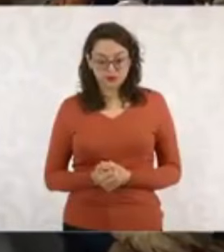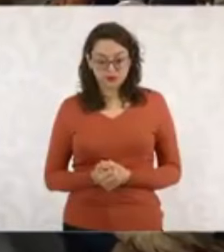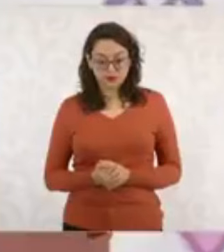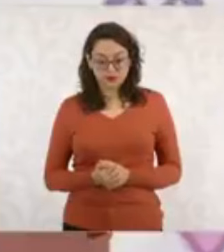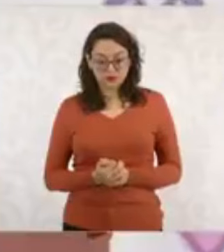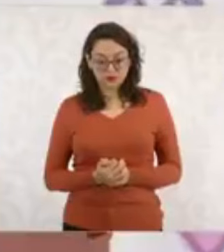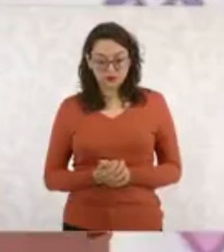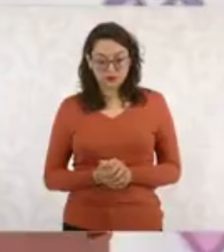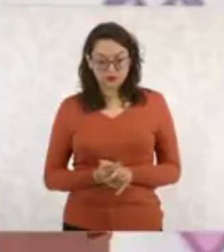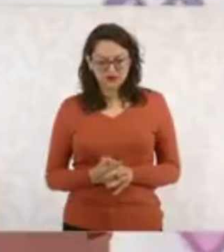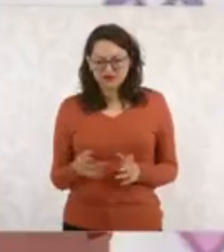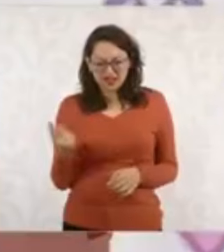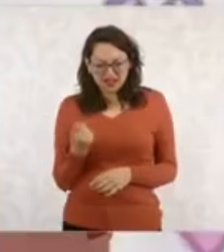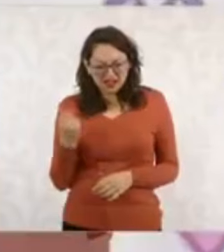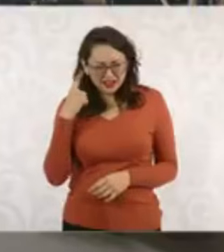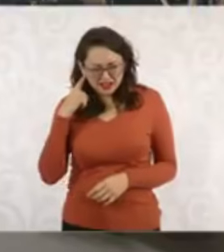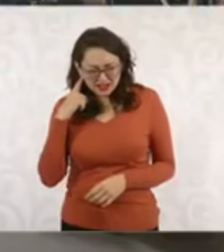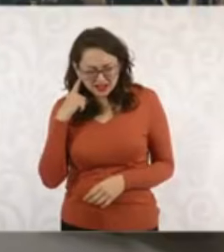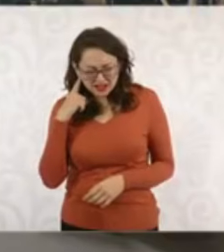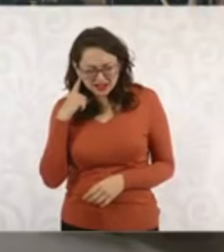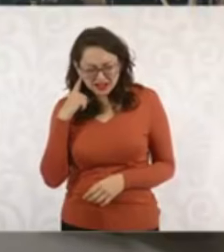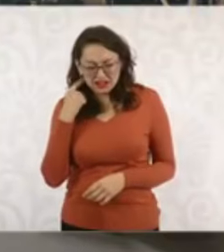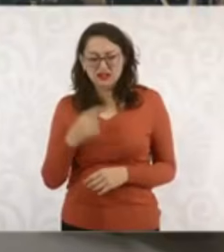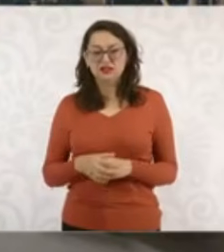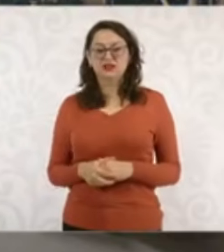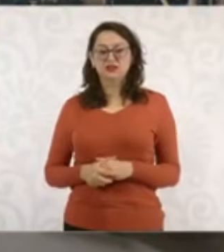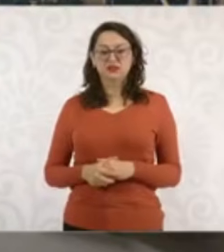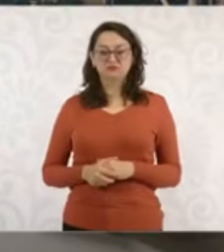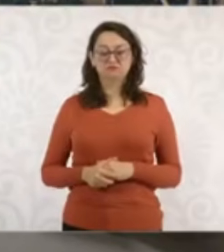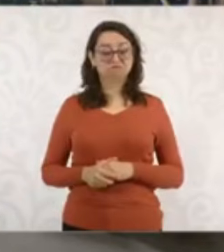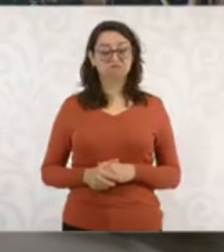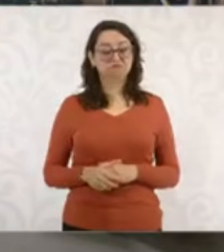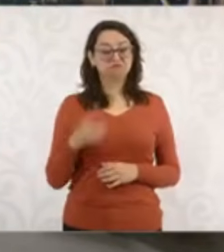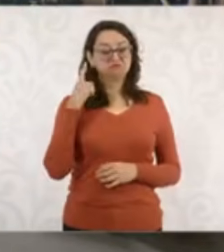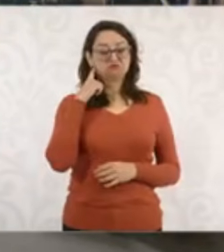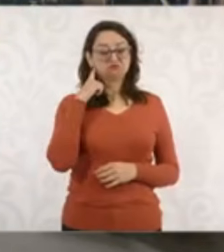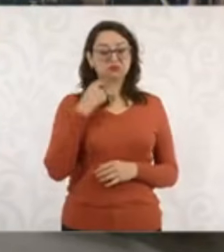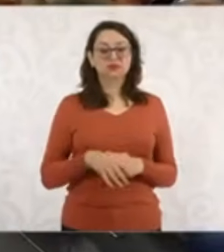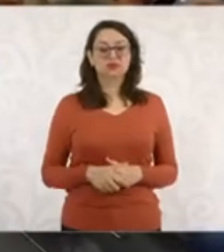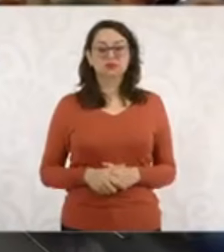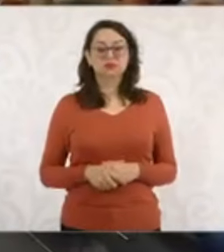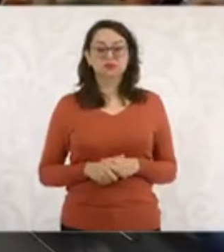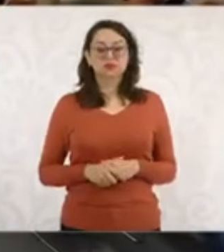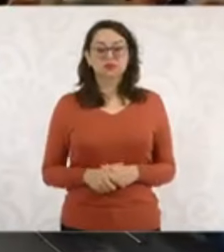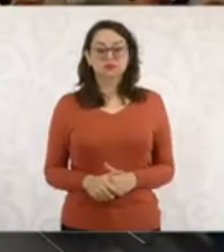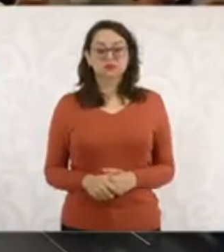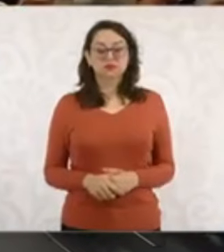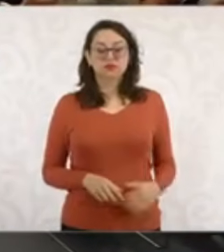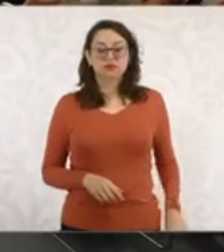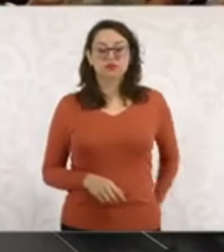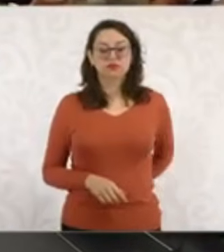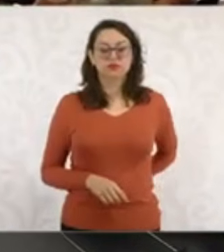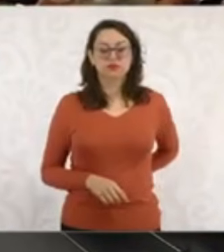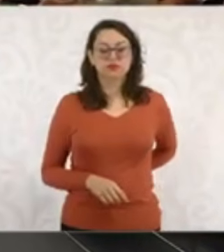¿Se descarta? A ver, otra vez la pregunta. ¿Consideran que pudo hacer un operativo y que lo hayan descartado o que lo